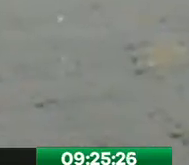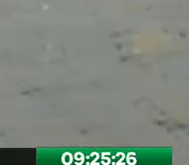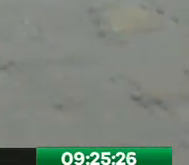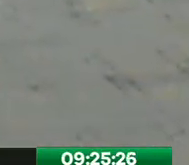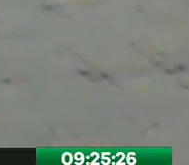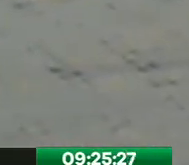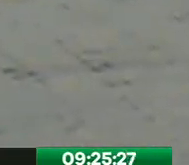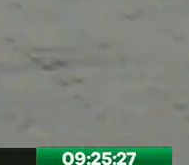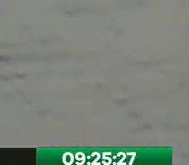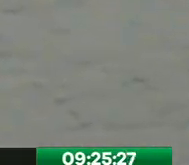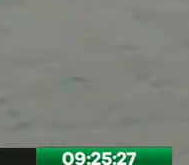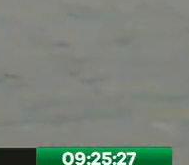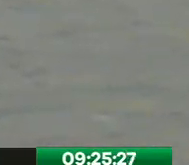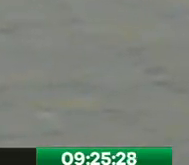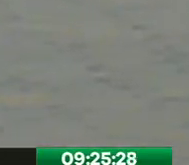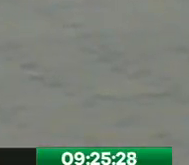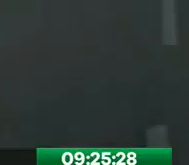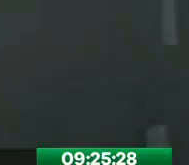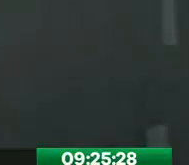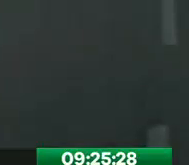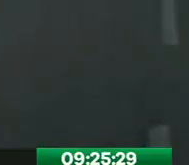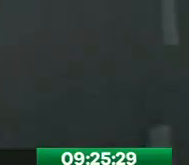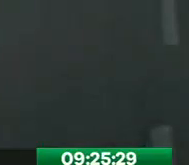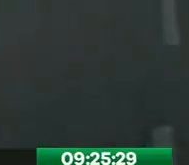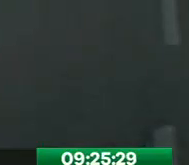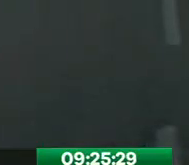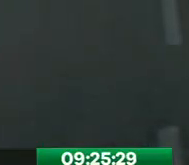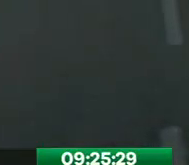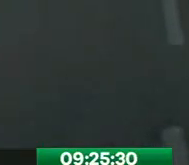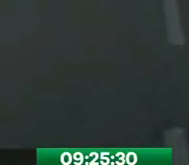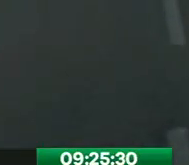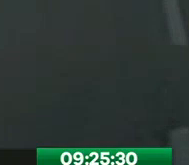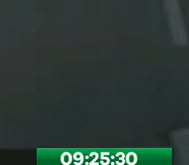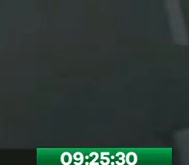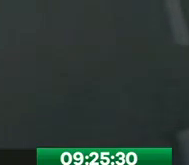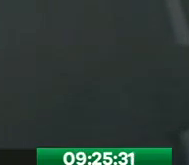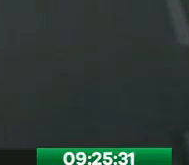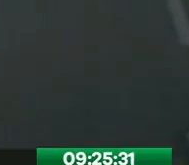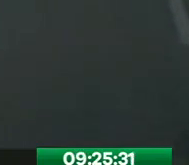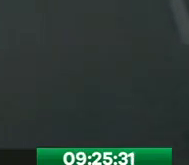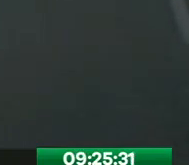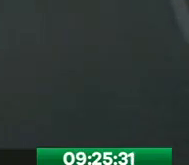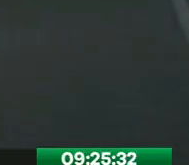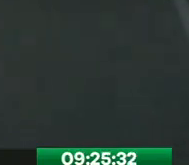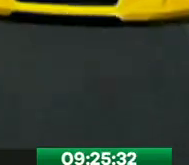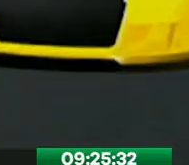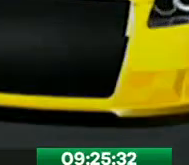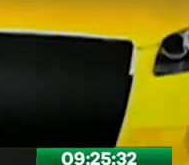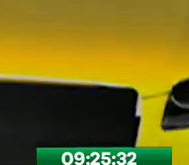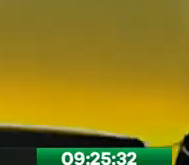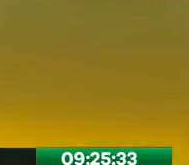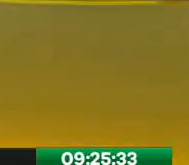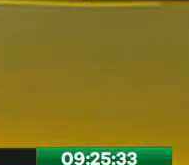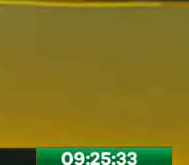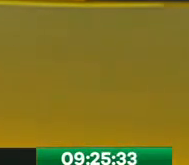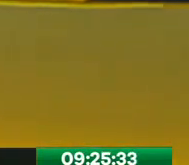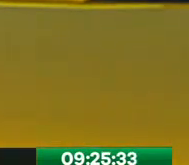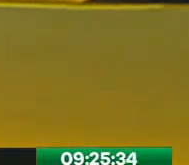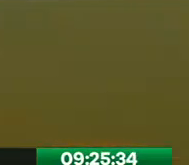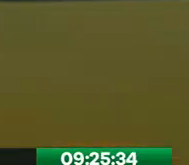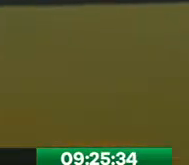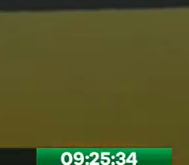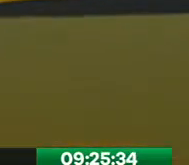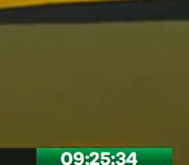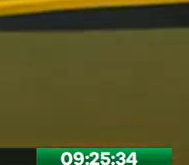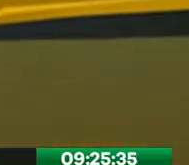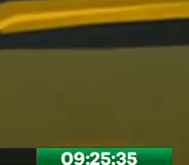cuando empezó la pesadilla para las 2. Se sube un señor y nos apunta con una pistola